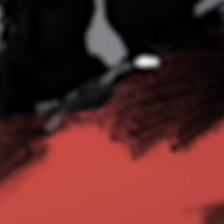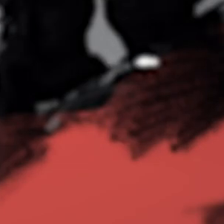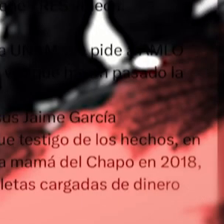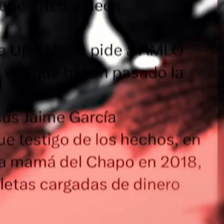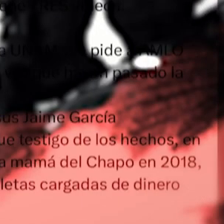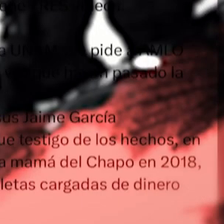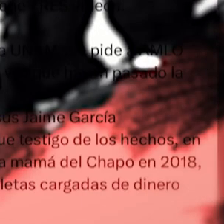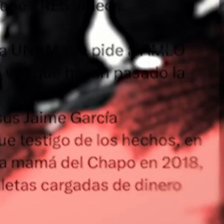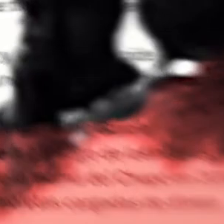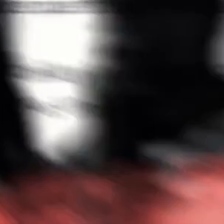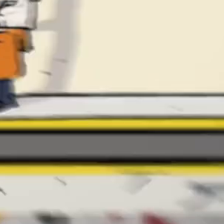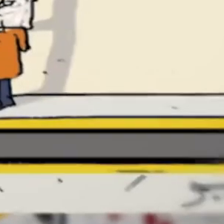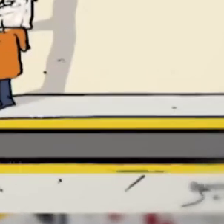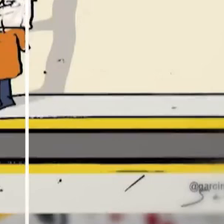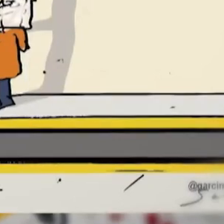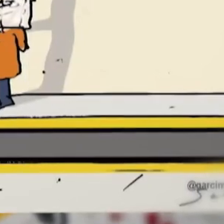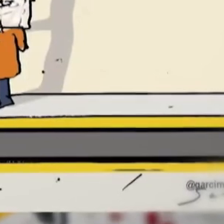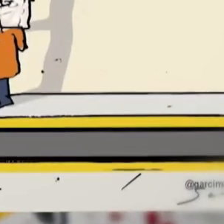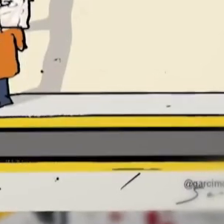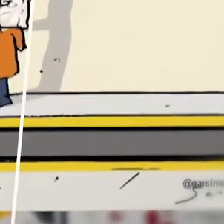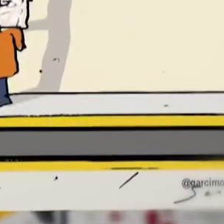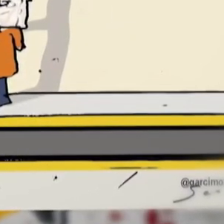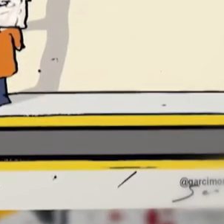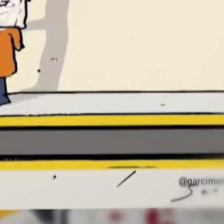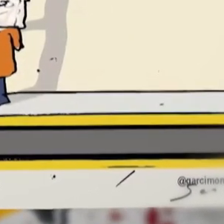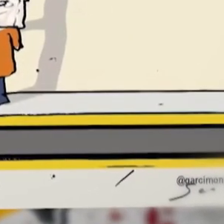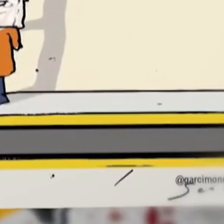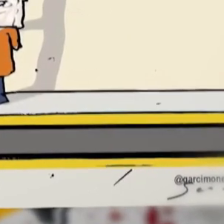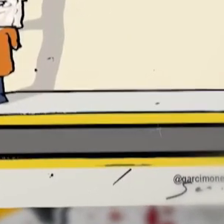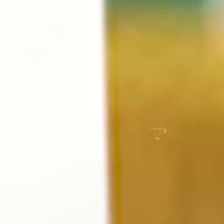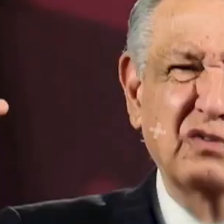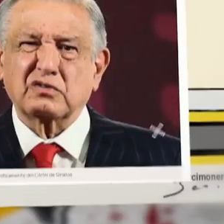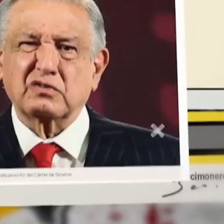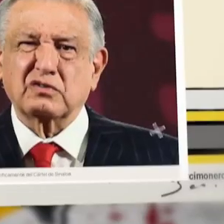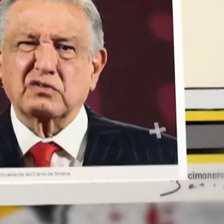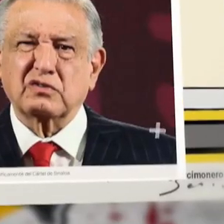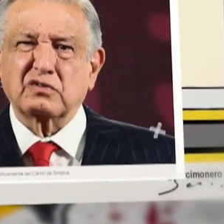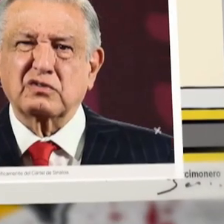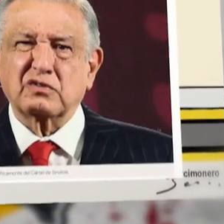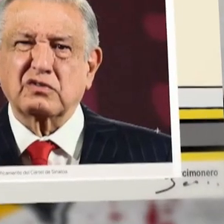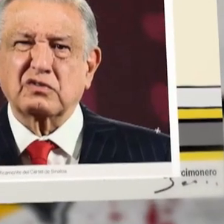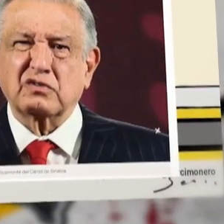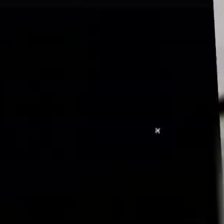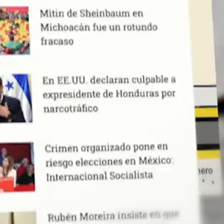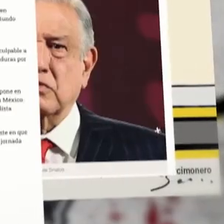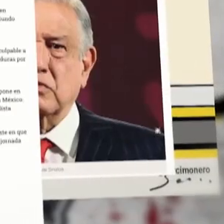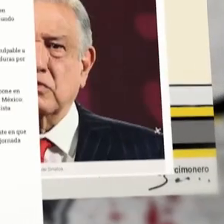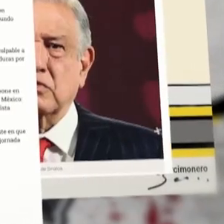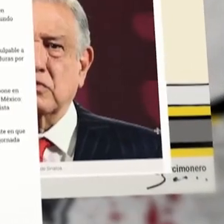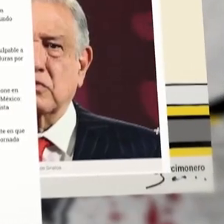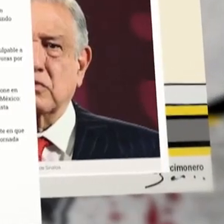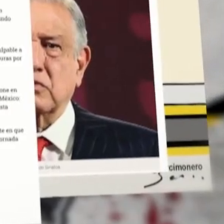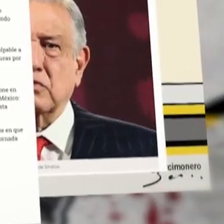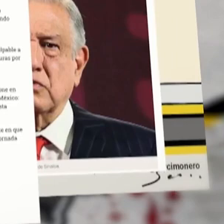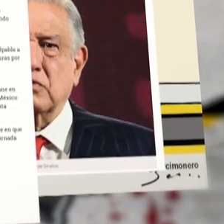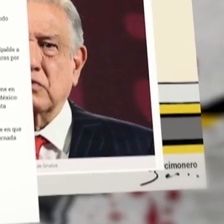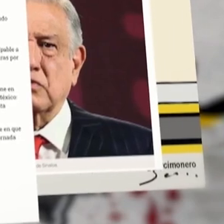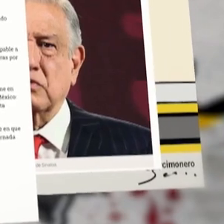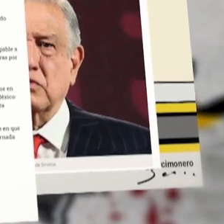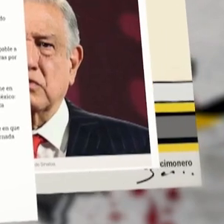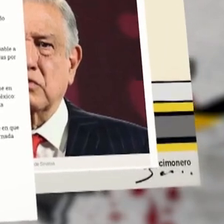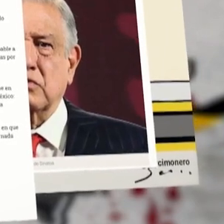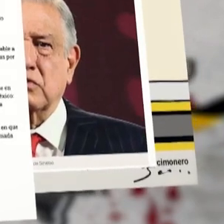Proliferaron las mentiras y los casos de inseguridad falsos o sobredimensionados a pesar de la baja de los índices de inseguridad.